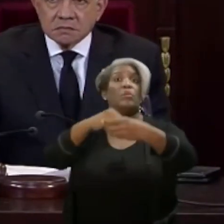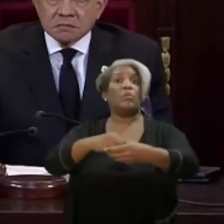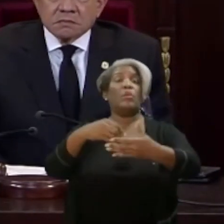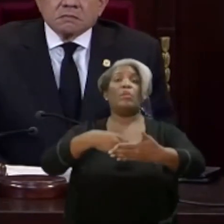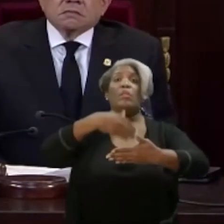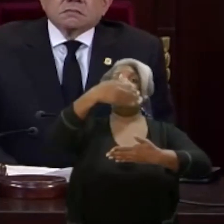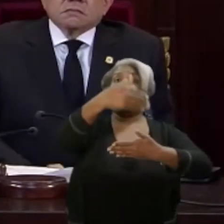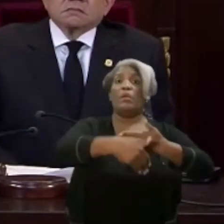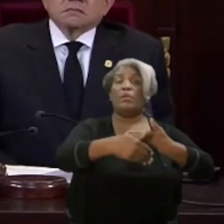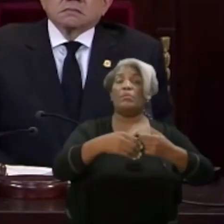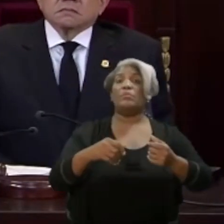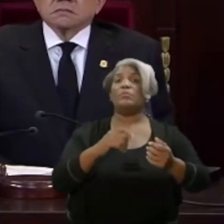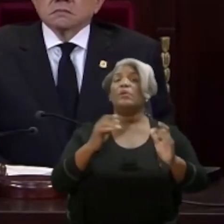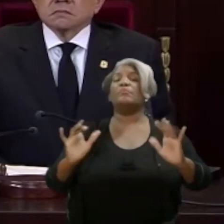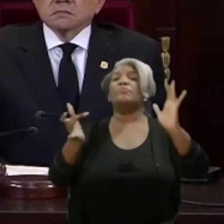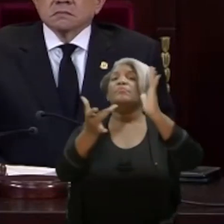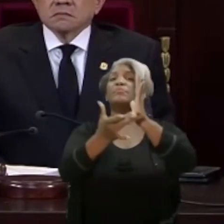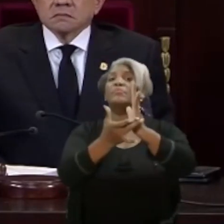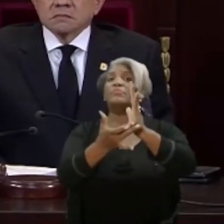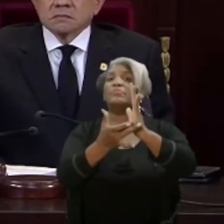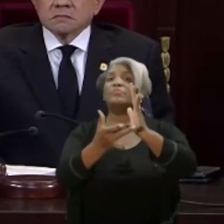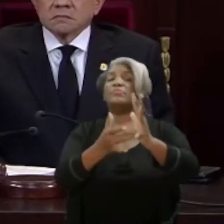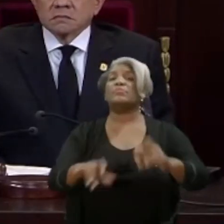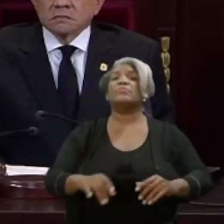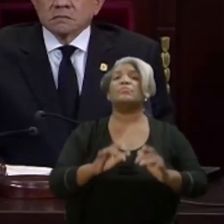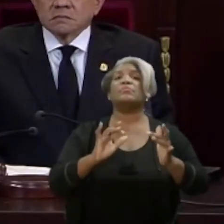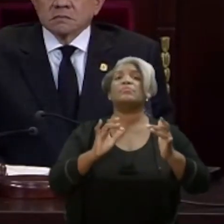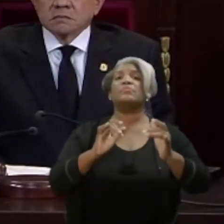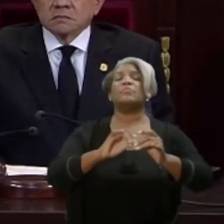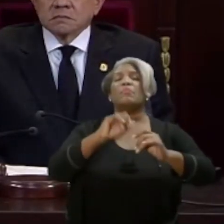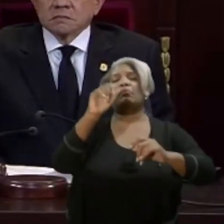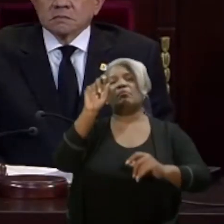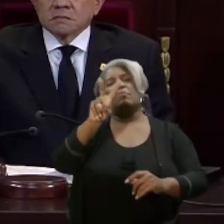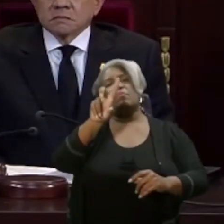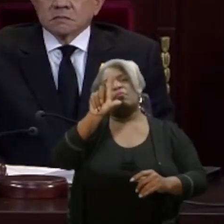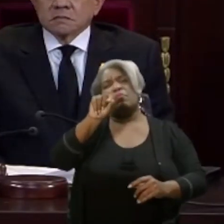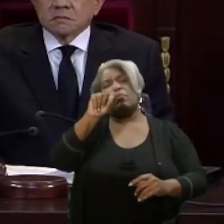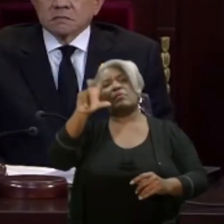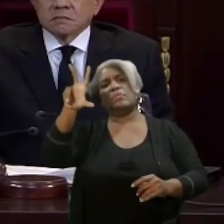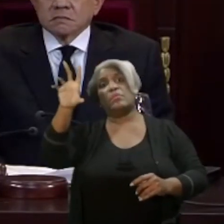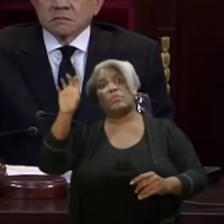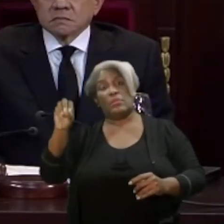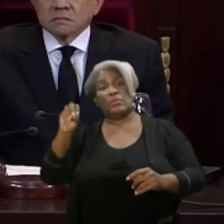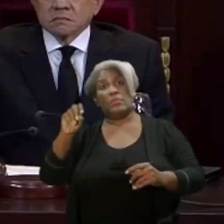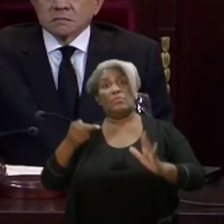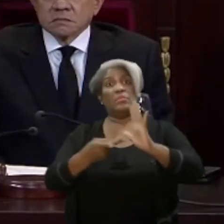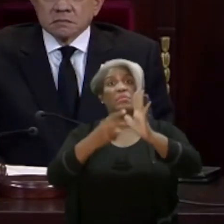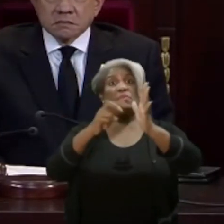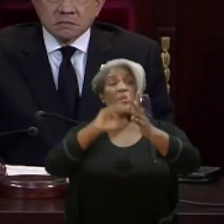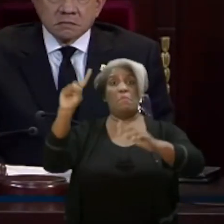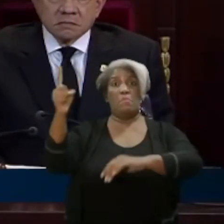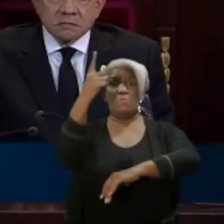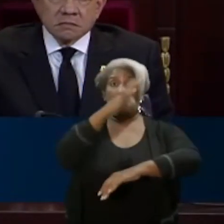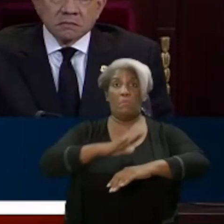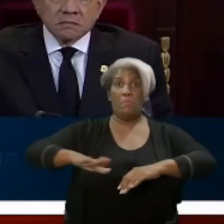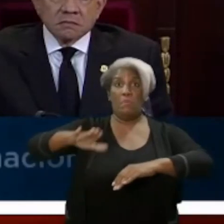de la República Dominicana, que conquistó el primer lugar a nivel mundial en los premios de la Cumbre de la Sociedad de la